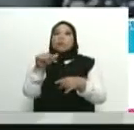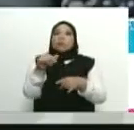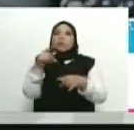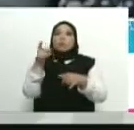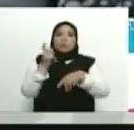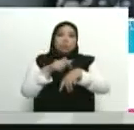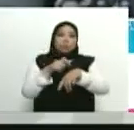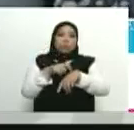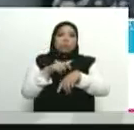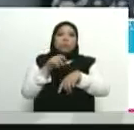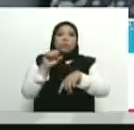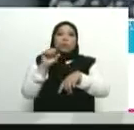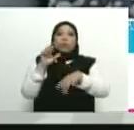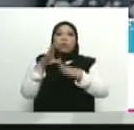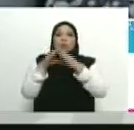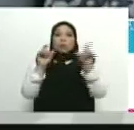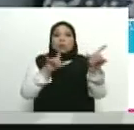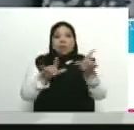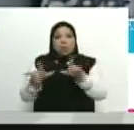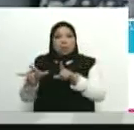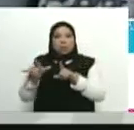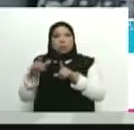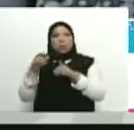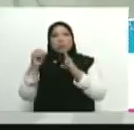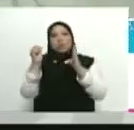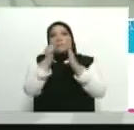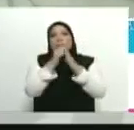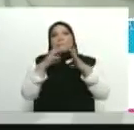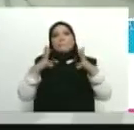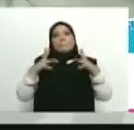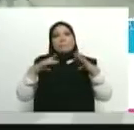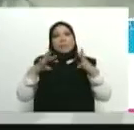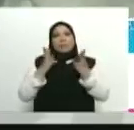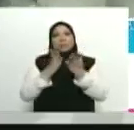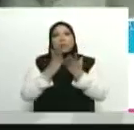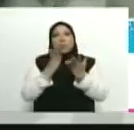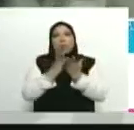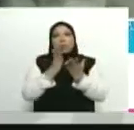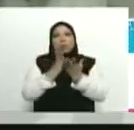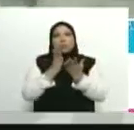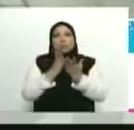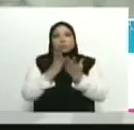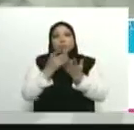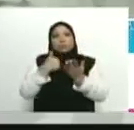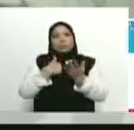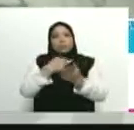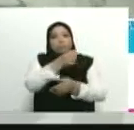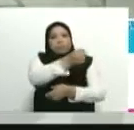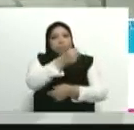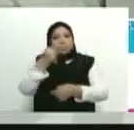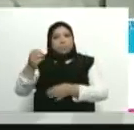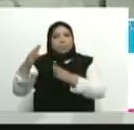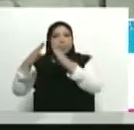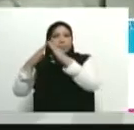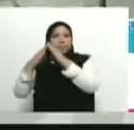tocó la puerta. Ya estábamos de vacaciones escolares, y yo abrí la puerta de mi